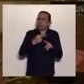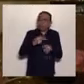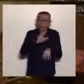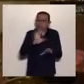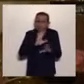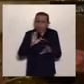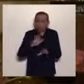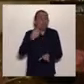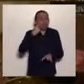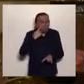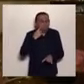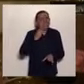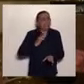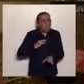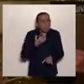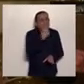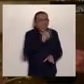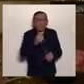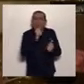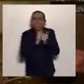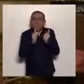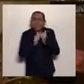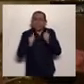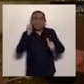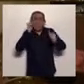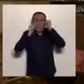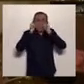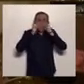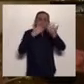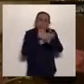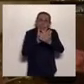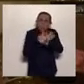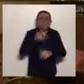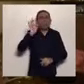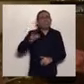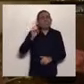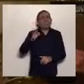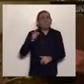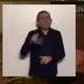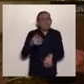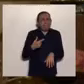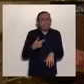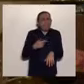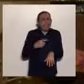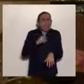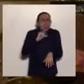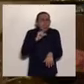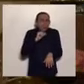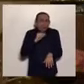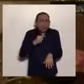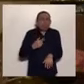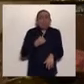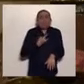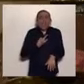conoce nuestras vidas, nuestras historias, nuestras heridas, sabe dónde nos ajusta el zapato